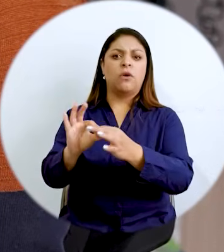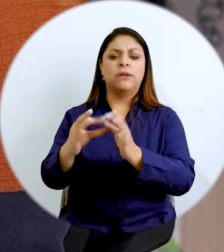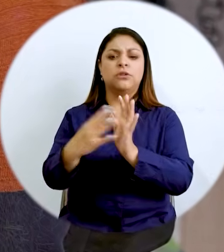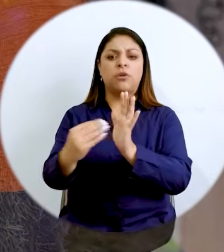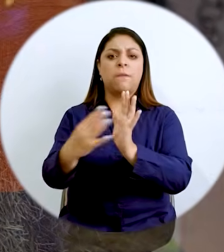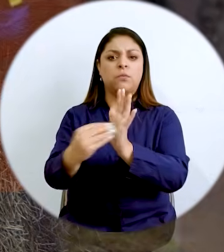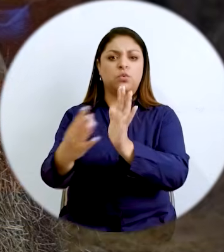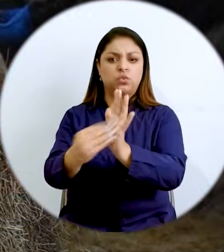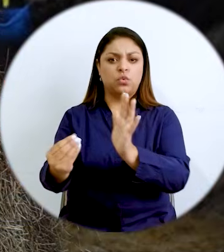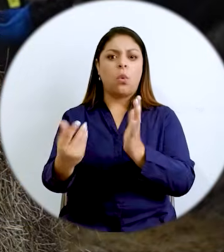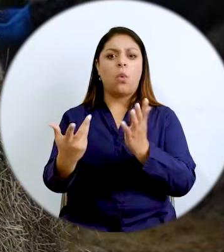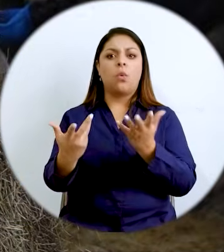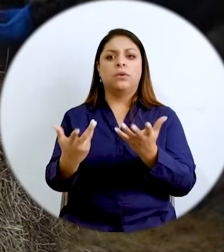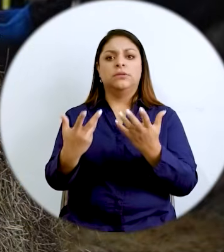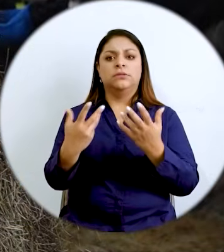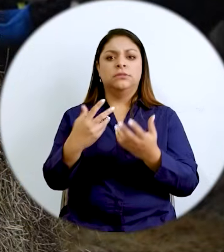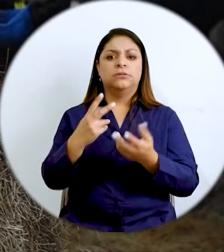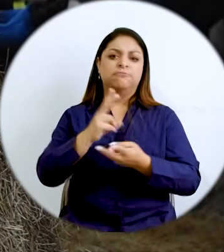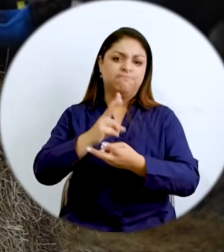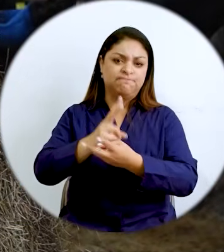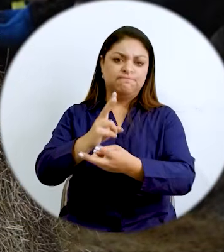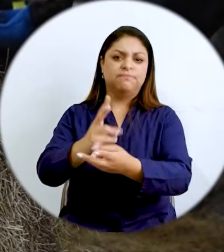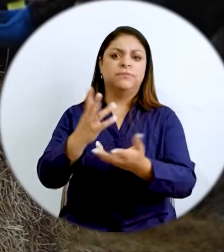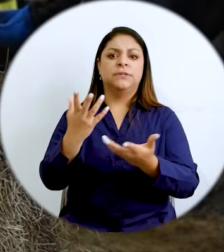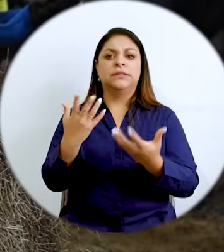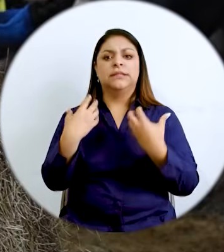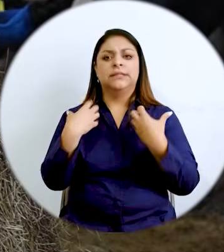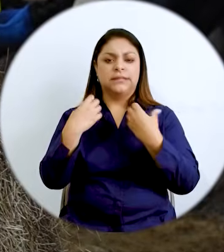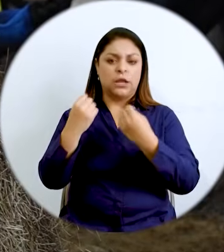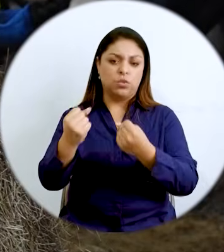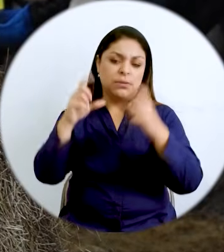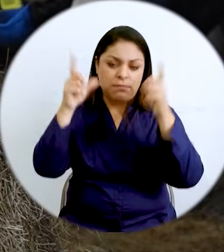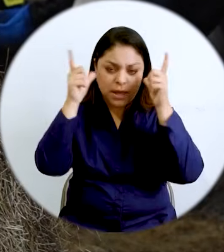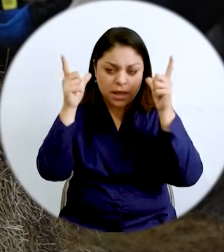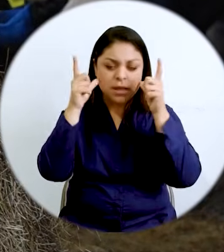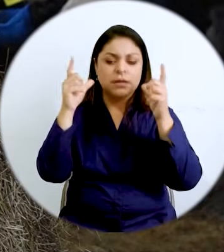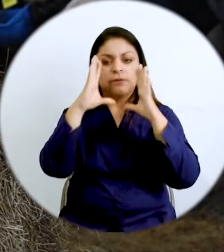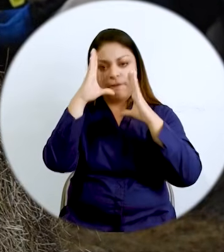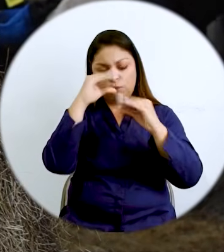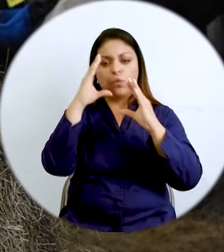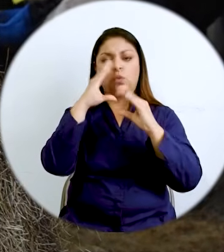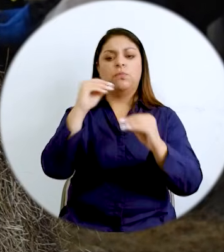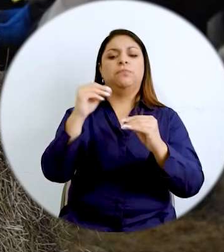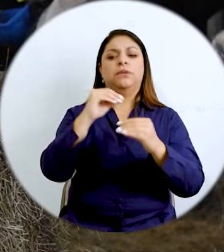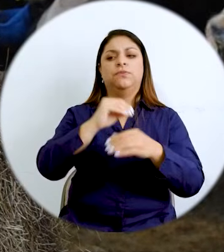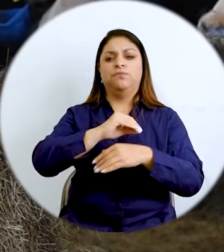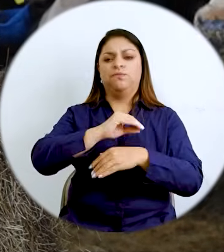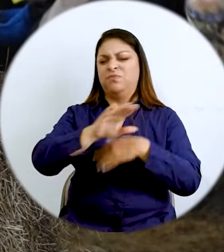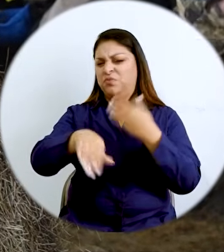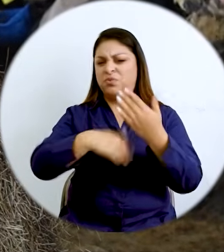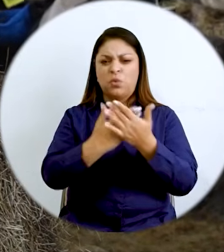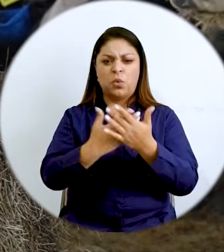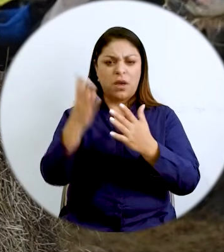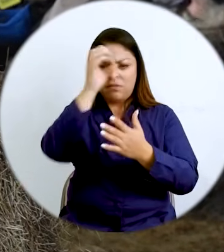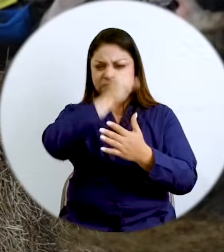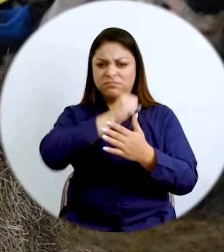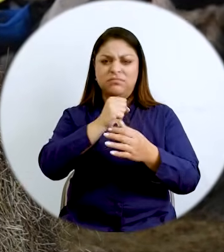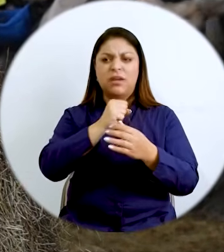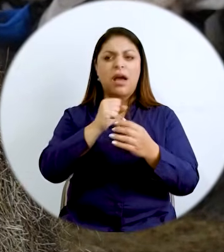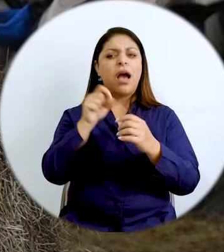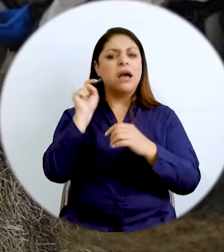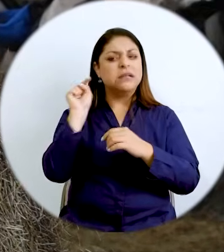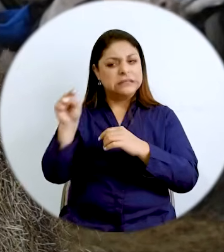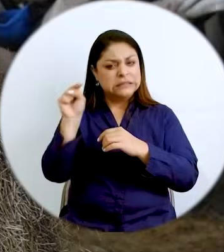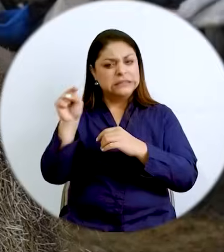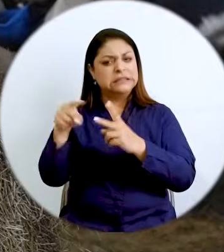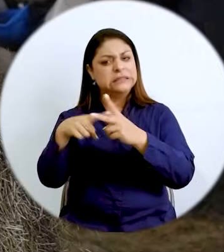la reproducción, salud, sino cuando tenemos que ver reportes e informes y nos damos cuenta cuáles son los parámetros o las